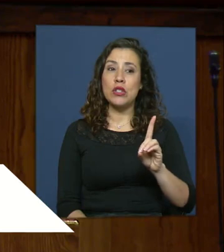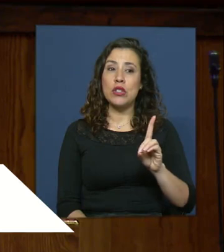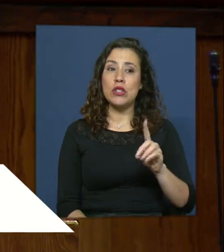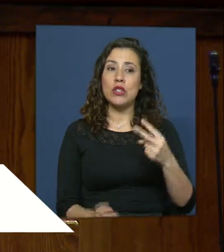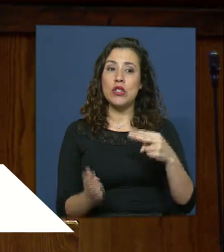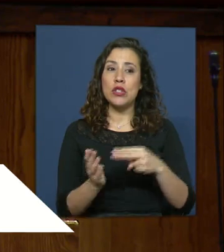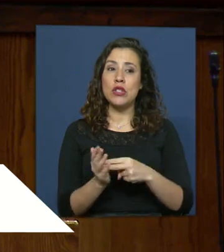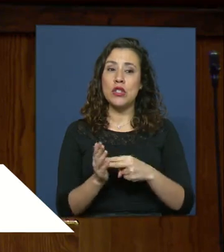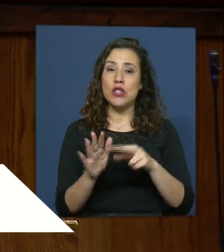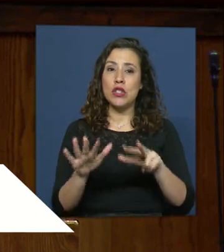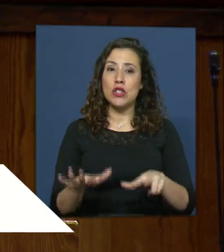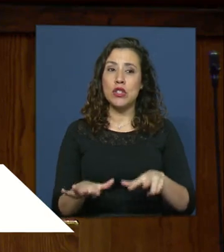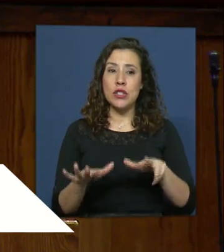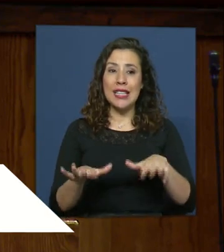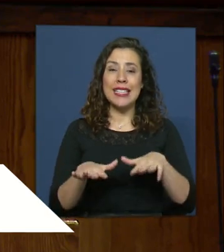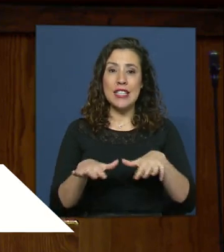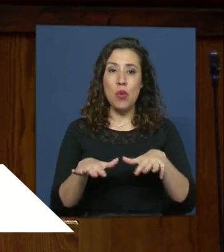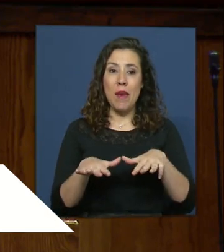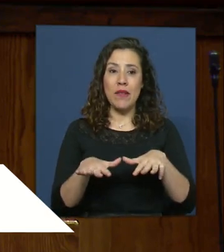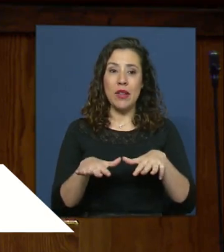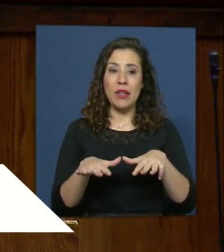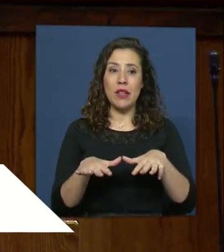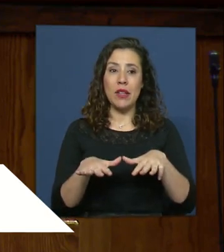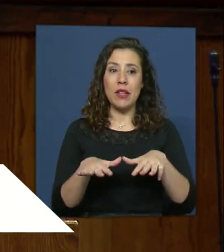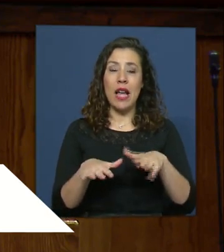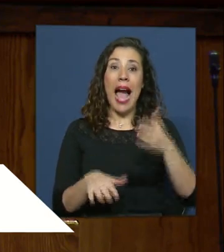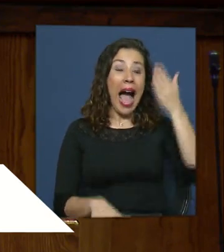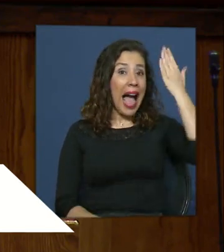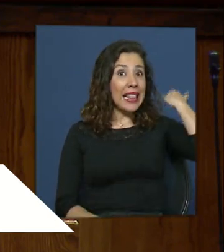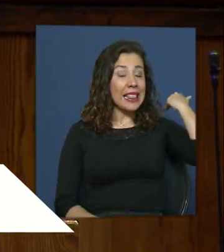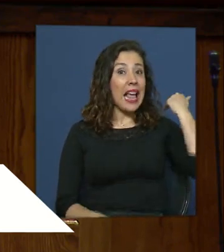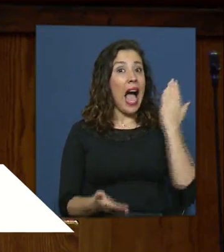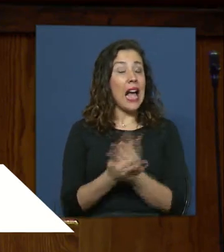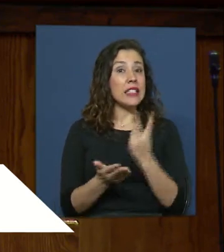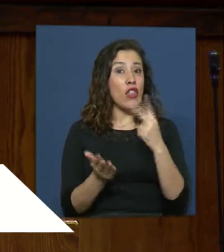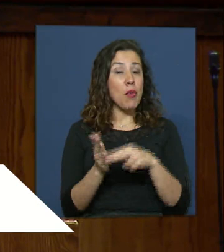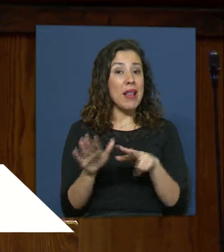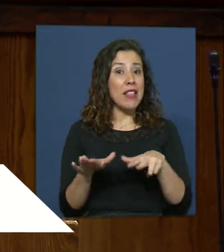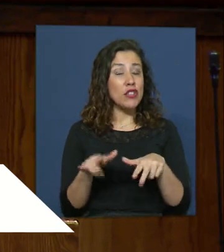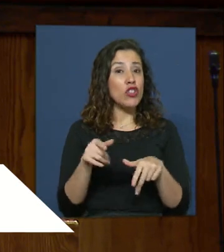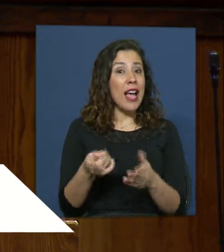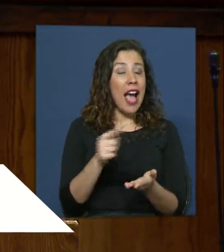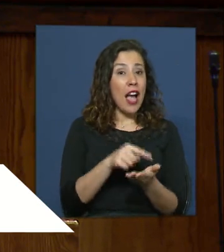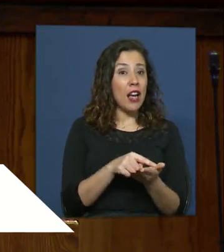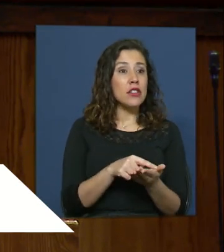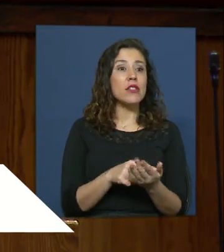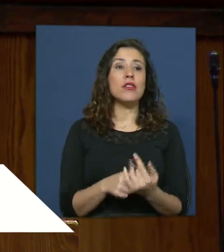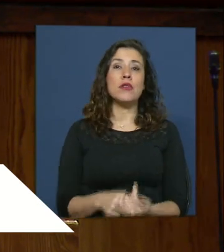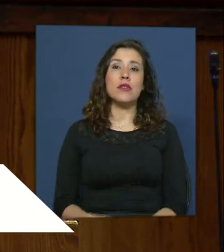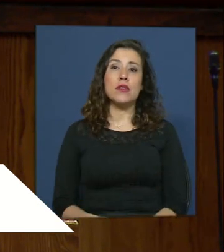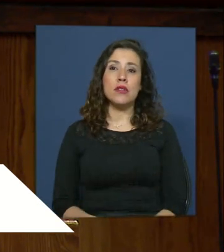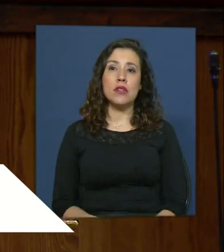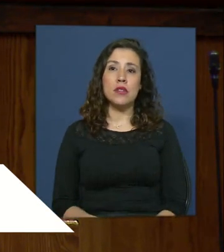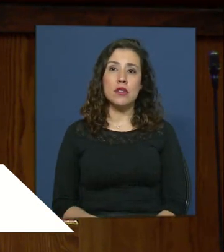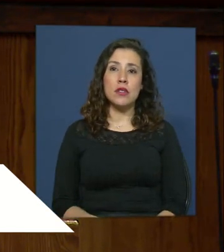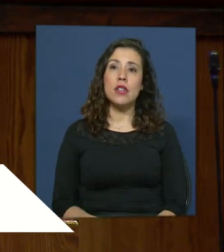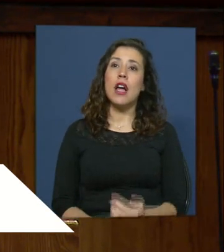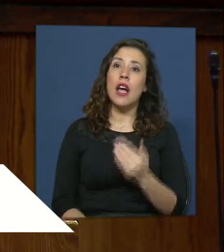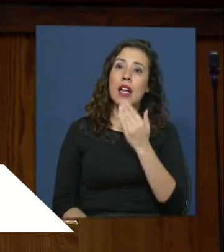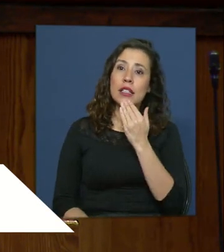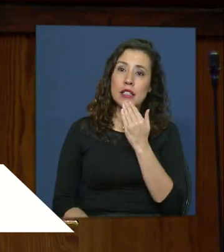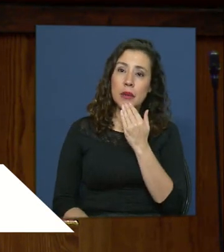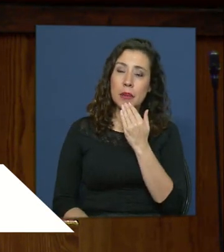del 2019. Recuerden que antes era hasta el 2018, en un año. Del mismo